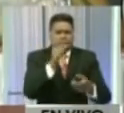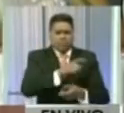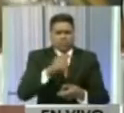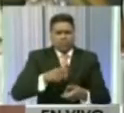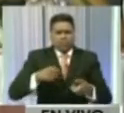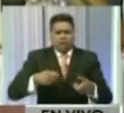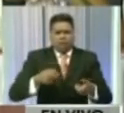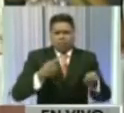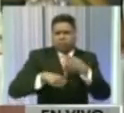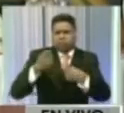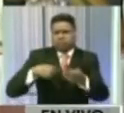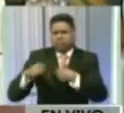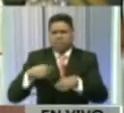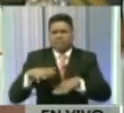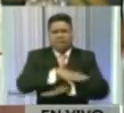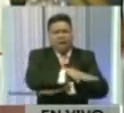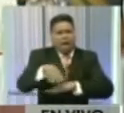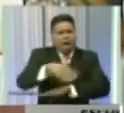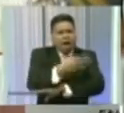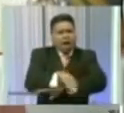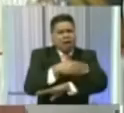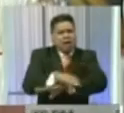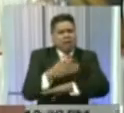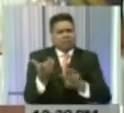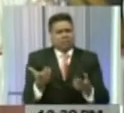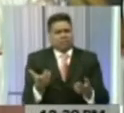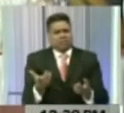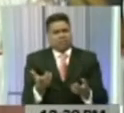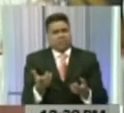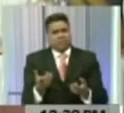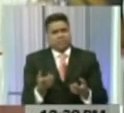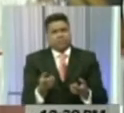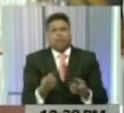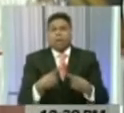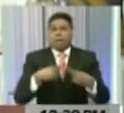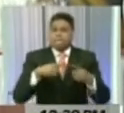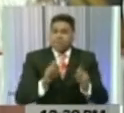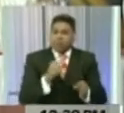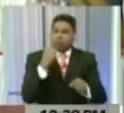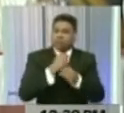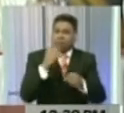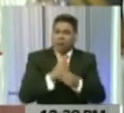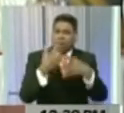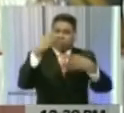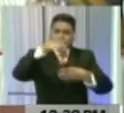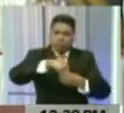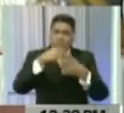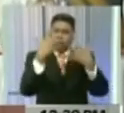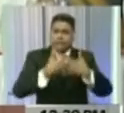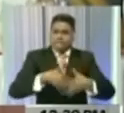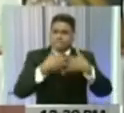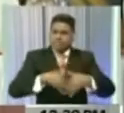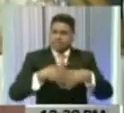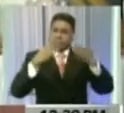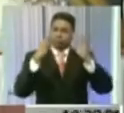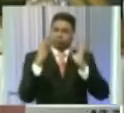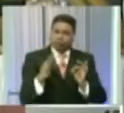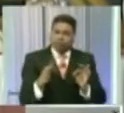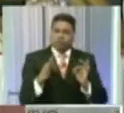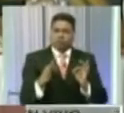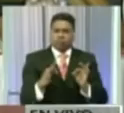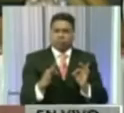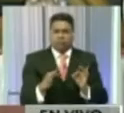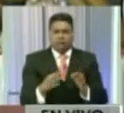tenemos mayoría de empleo formal, pero sustancialmente sobre el empleo informal. Eso es parte de la calidad del empleo, ¿verdad? Y que tener